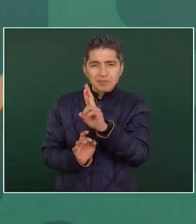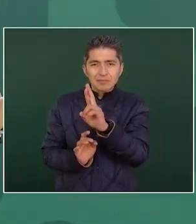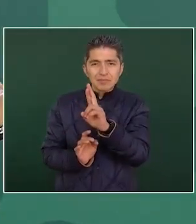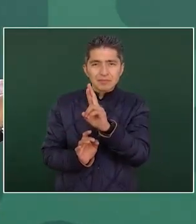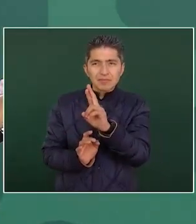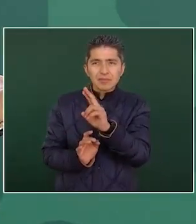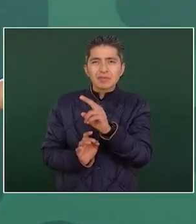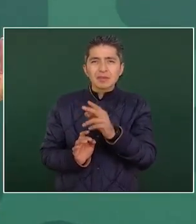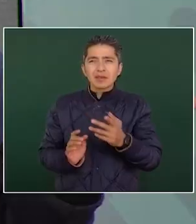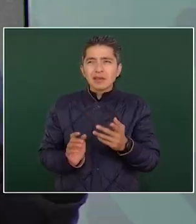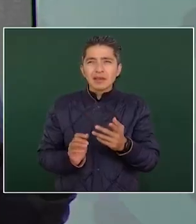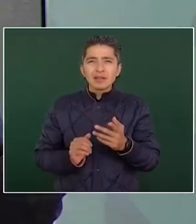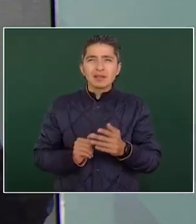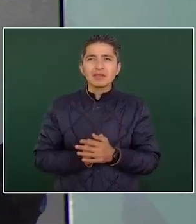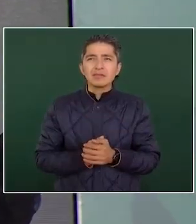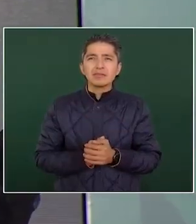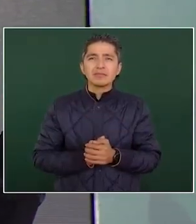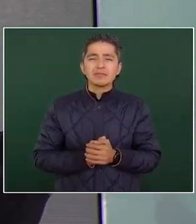quiten